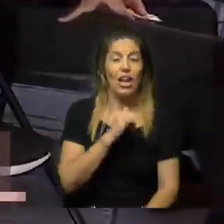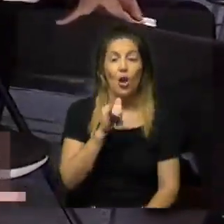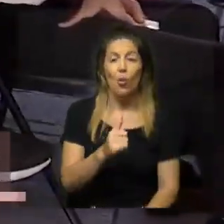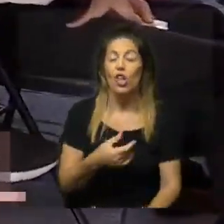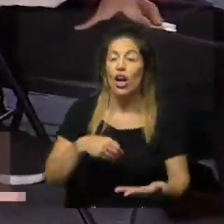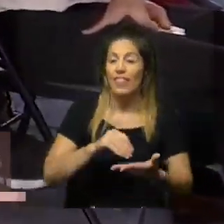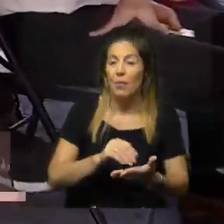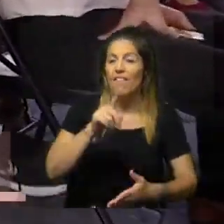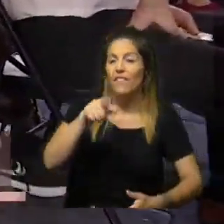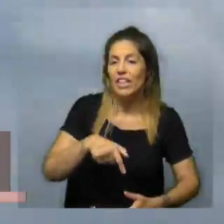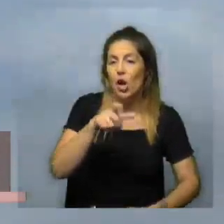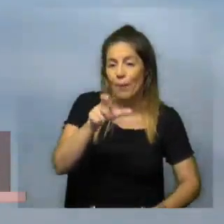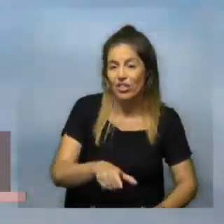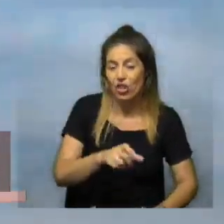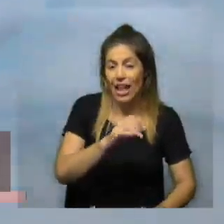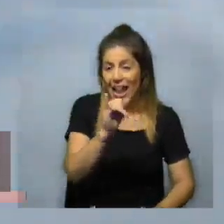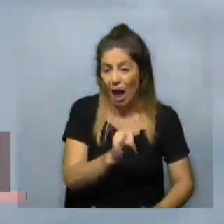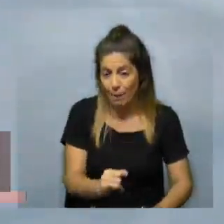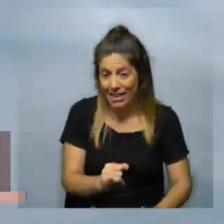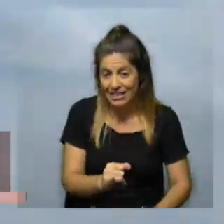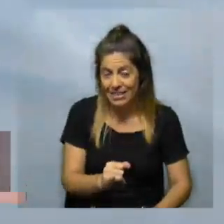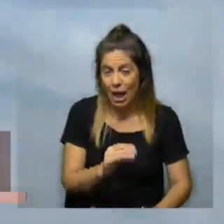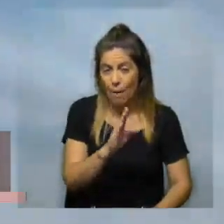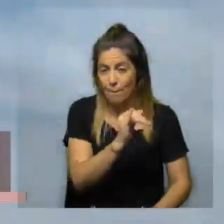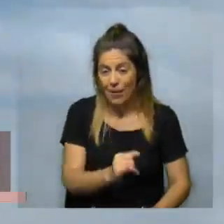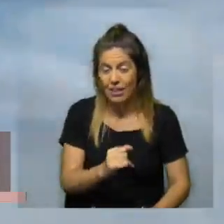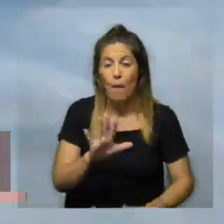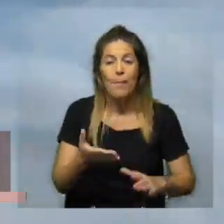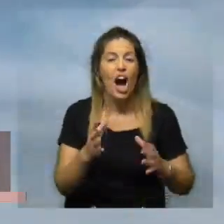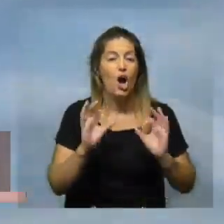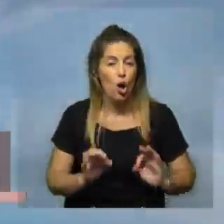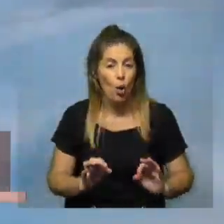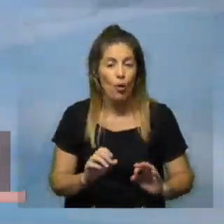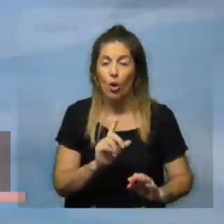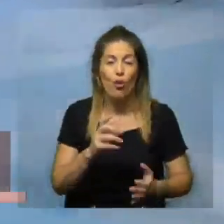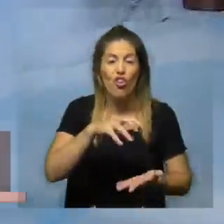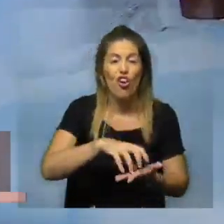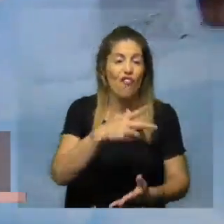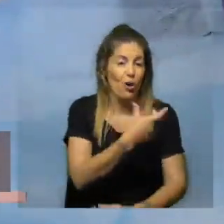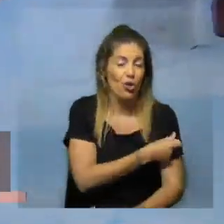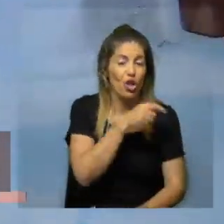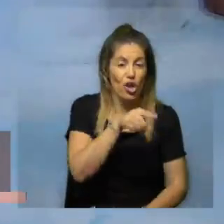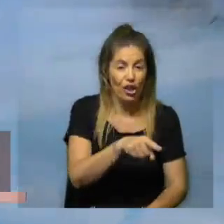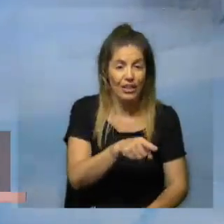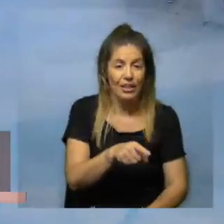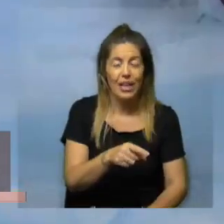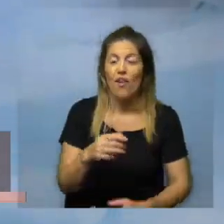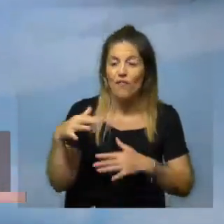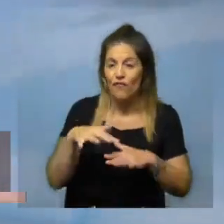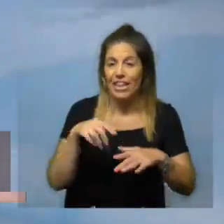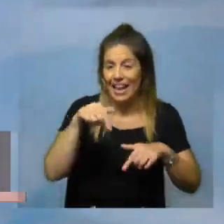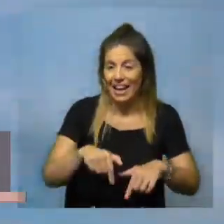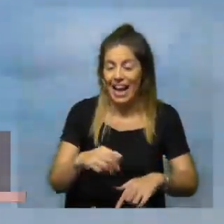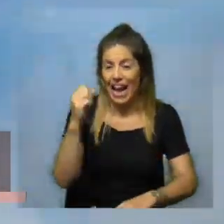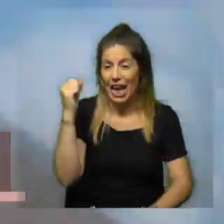ha venido gente desde La Paz, nos comentaban, ¿no? Porque les queda más cómodo, como no tienen vacunatorio allí, confluyen todos los ómnibus